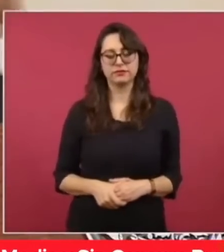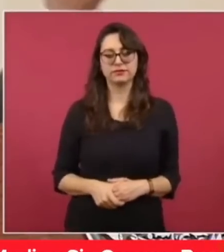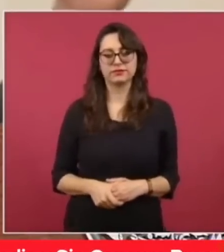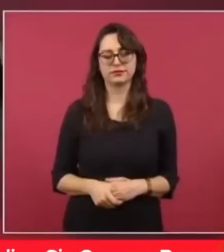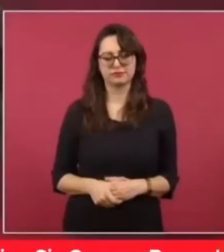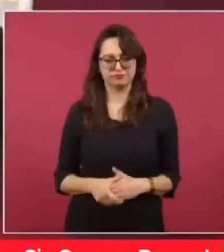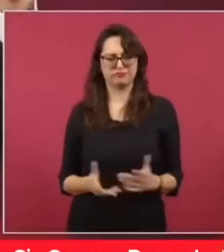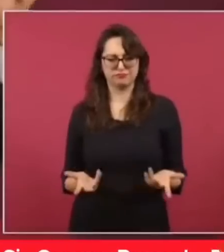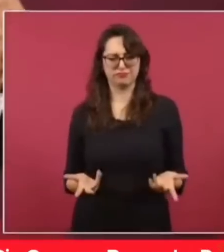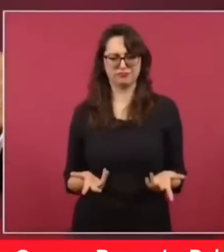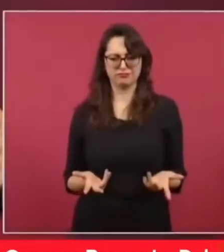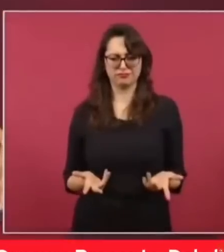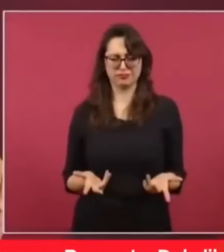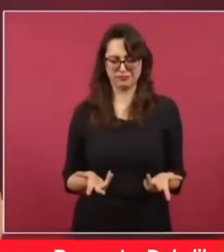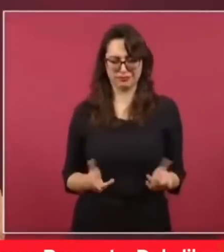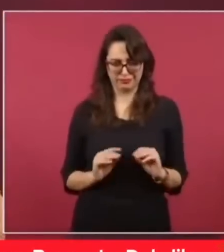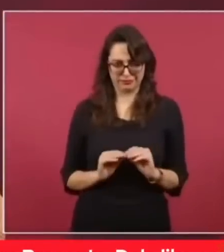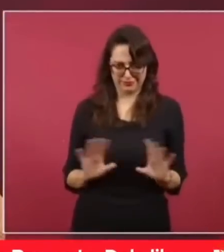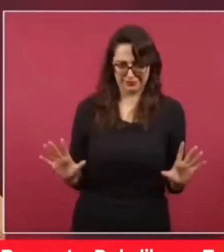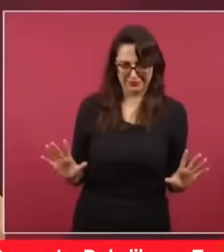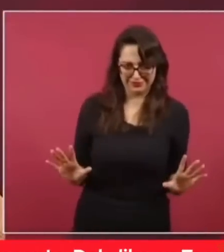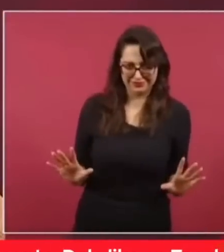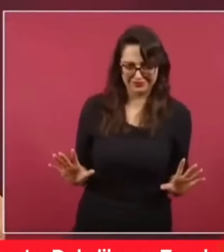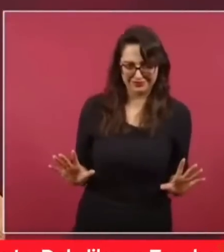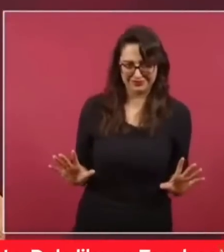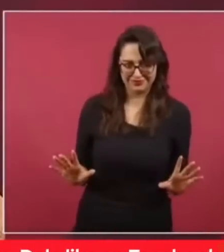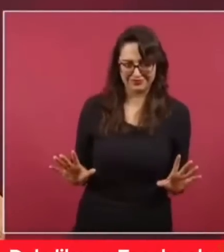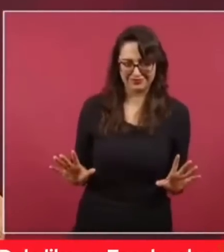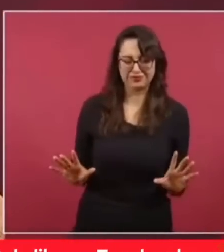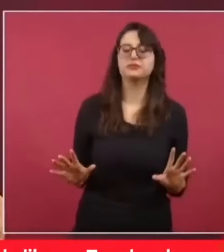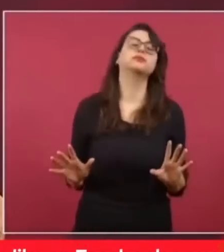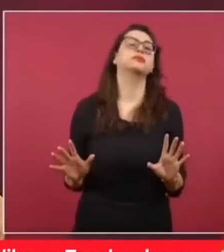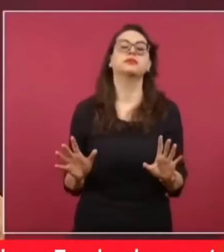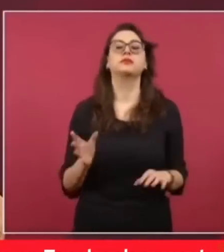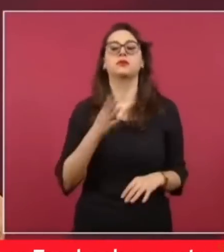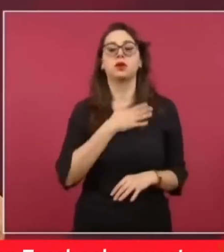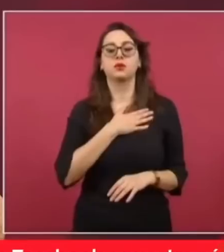Para hablar de las diferencias. Bueno,